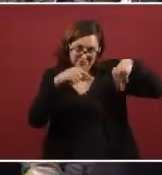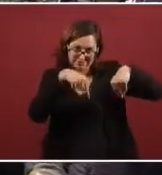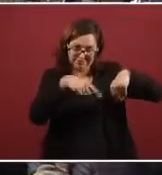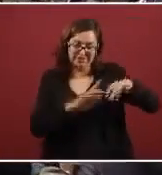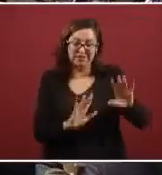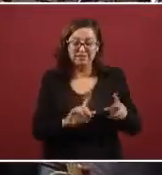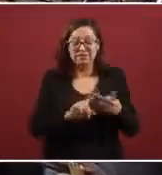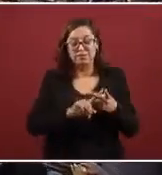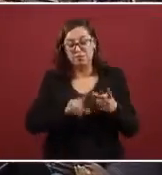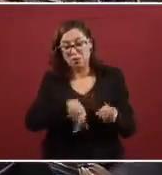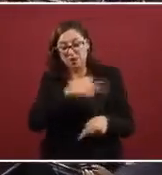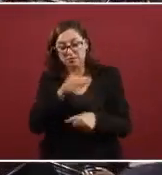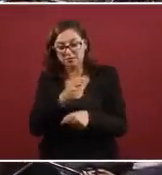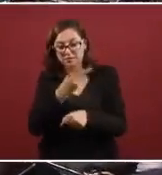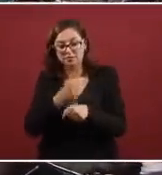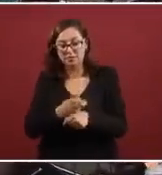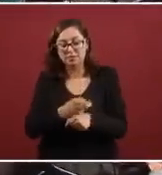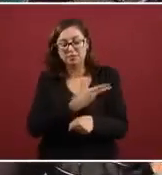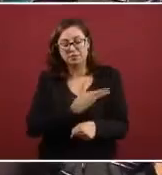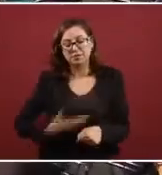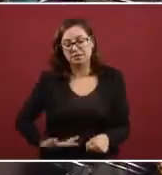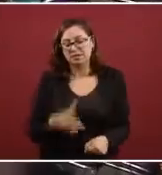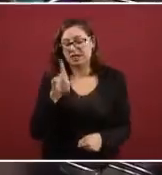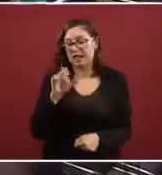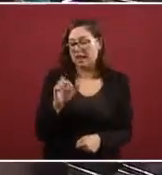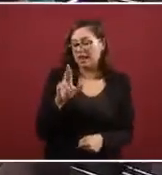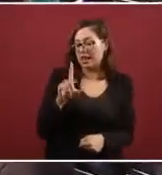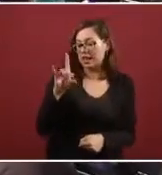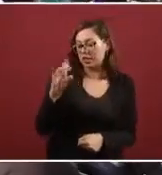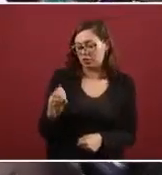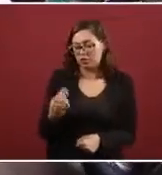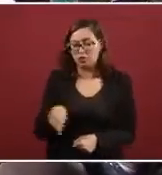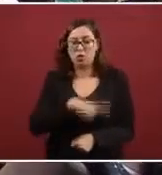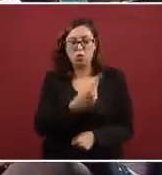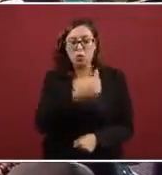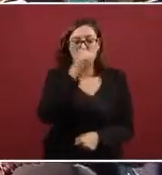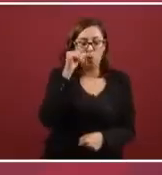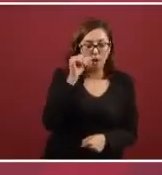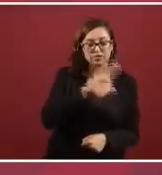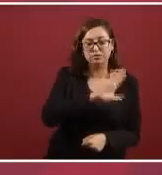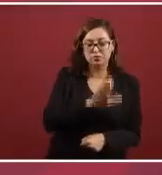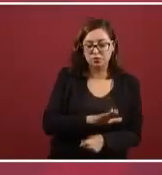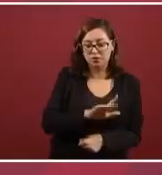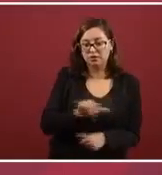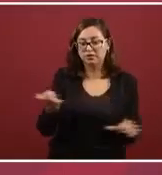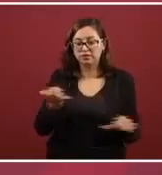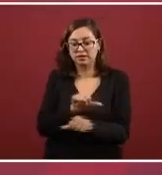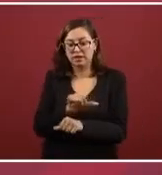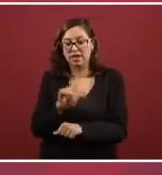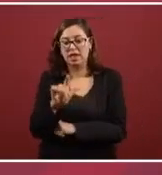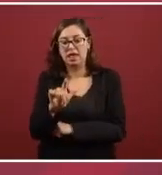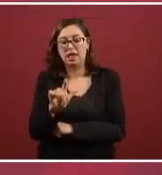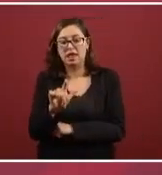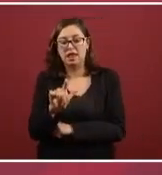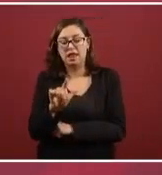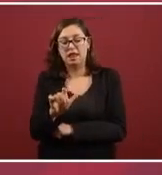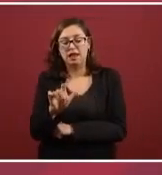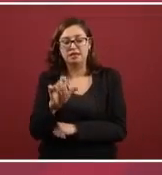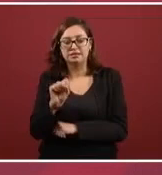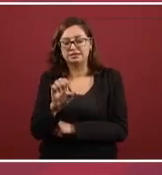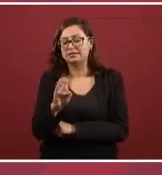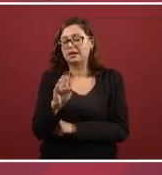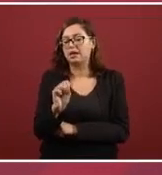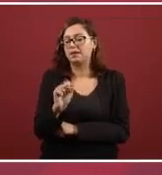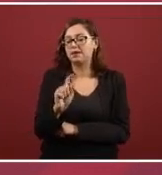Lerdo. Cuando muere el presidente Juárez, lo sustituye el presidente Sebastián Lerdo de